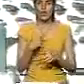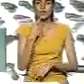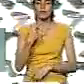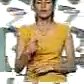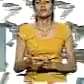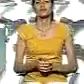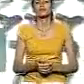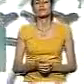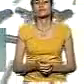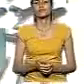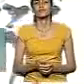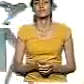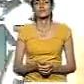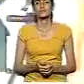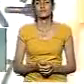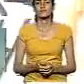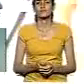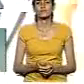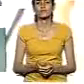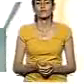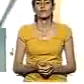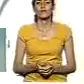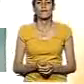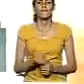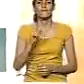hay, si mal no recuerdo la cifra,